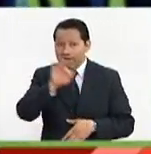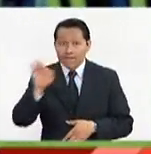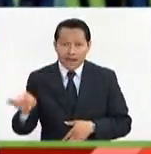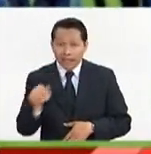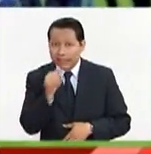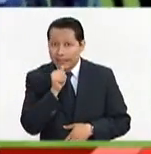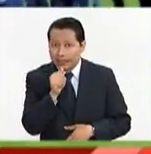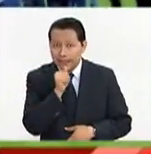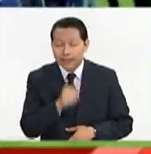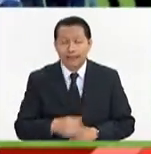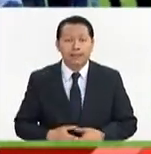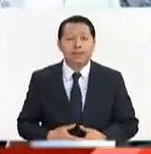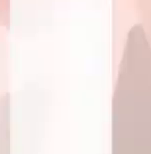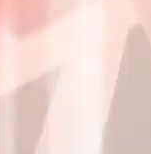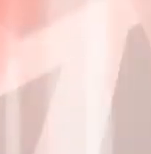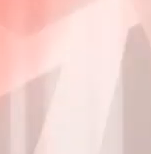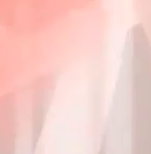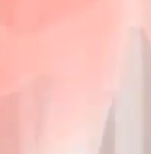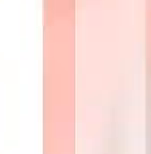por definirse.